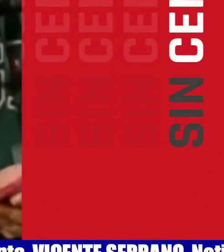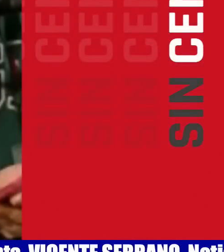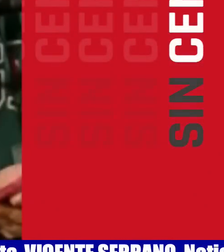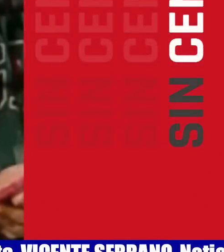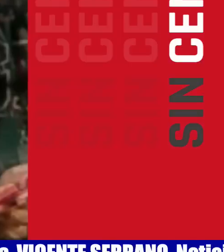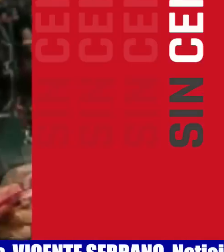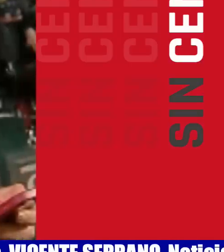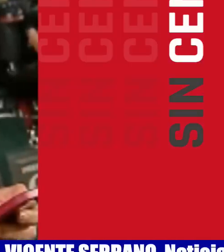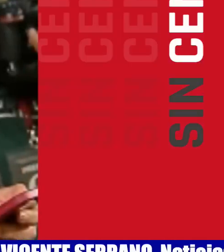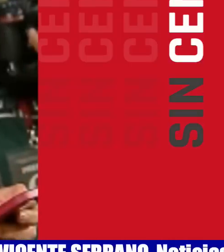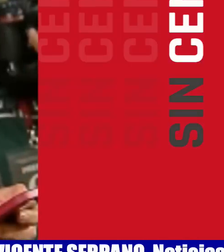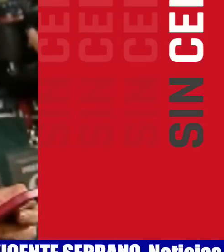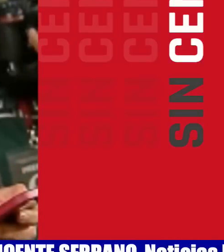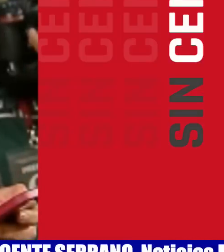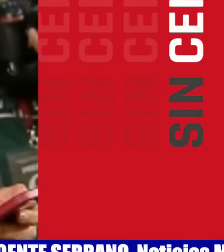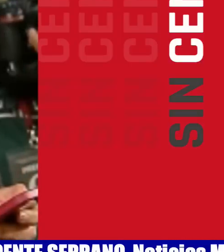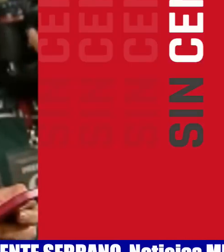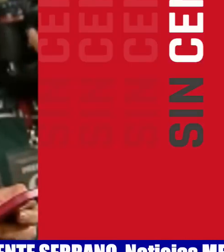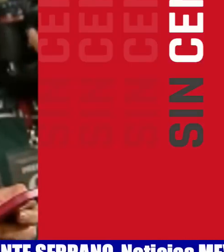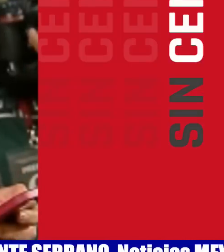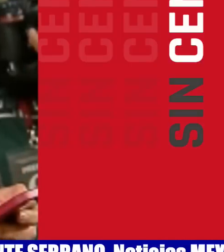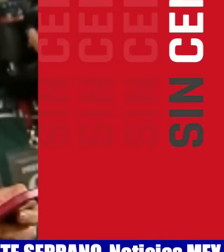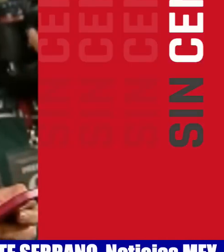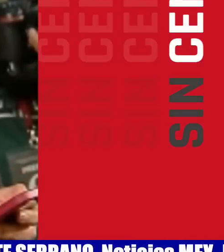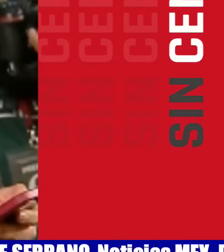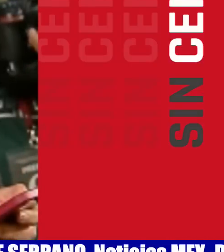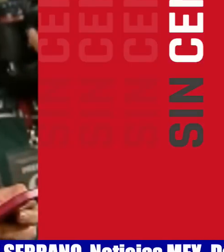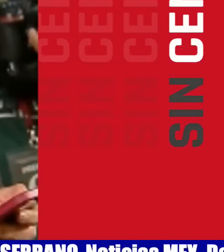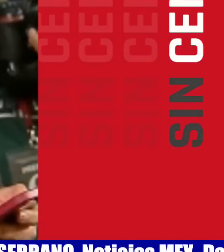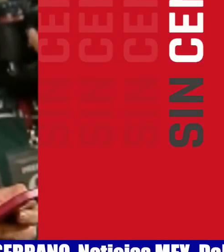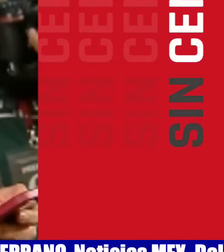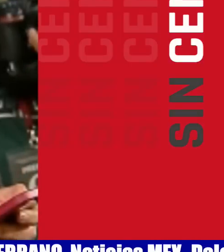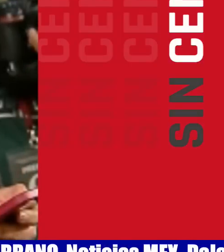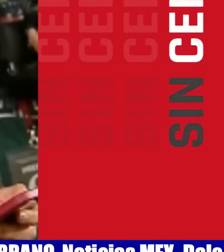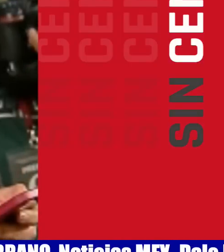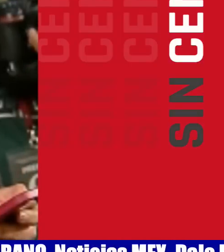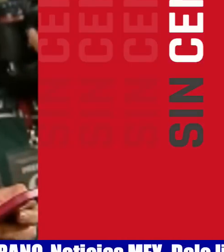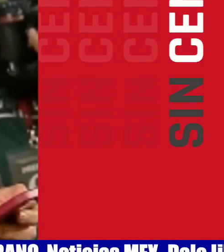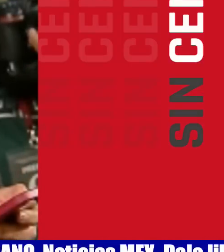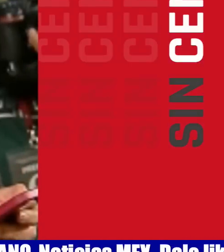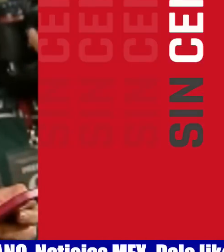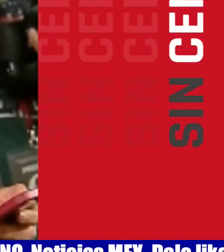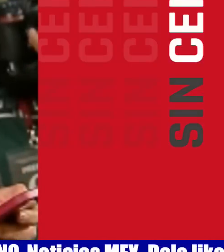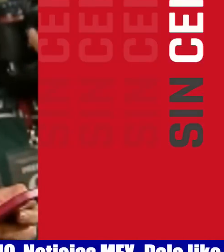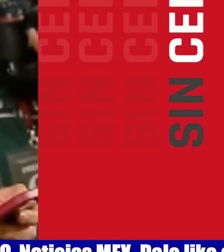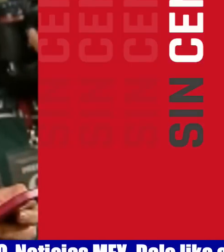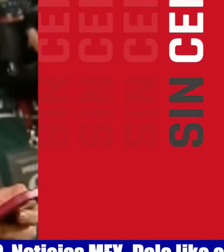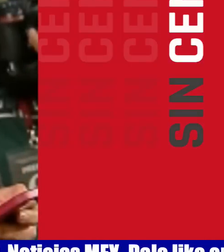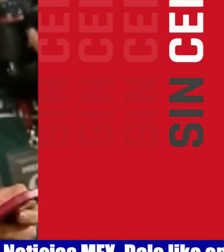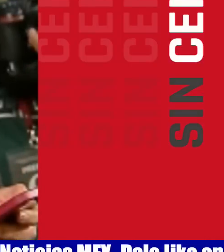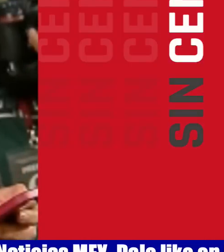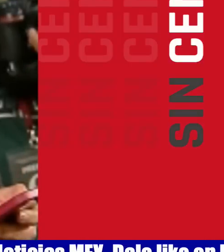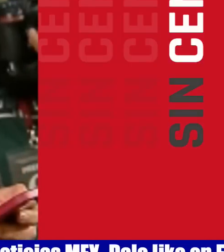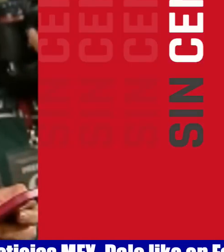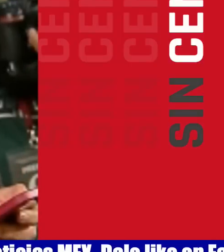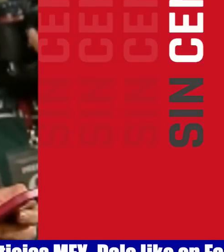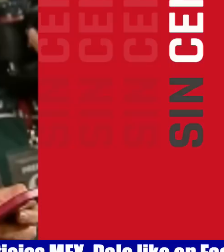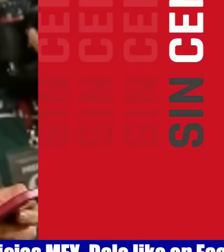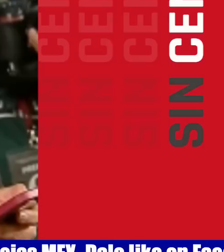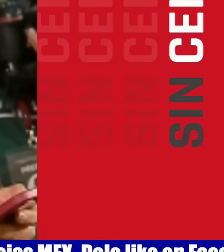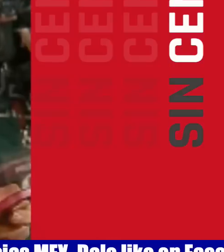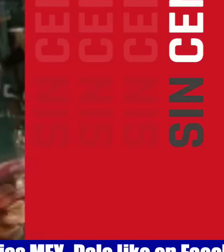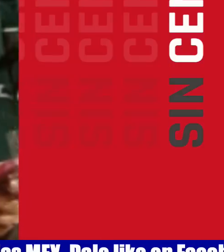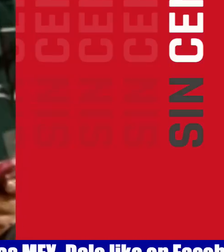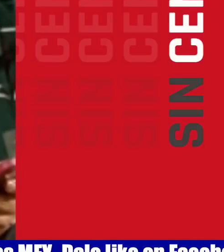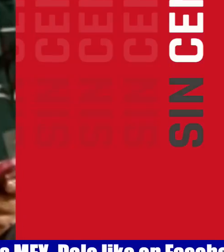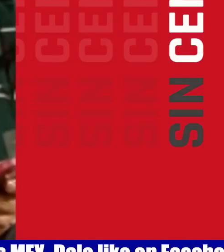Dalila intentó cambiar de tema. Yo identifico que esta es la estrategia ahora de la reportera y de su medio. Cuando el presidente los exhibe